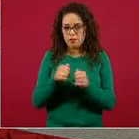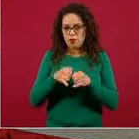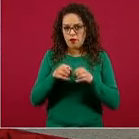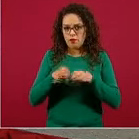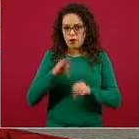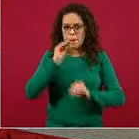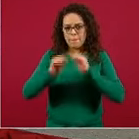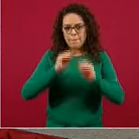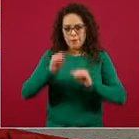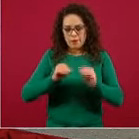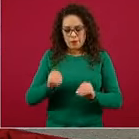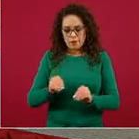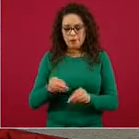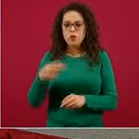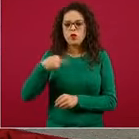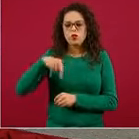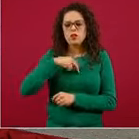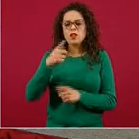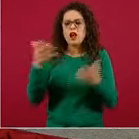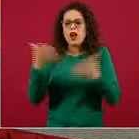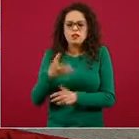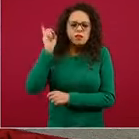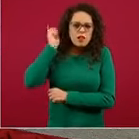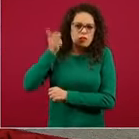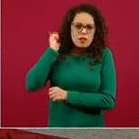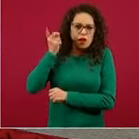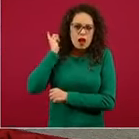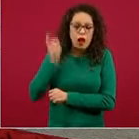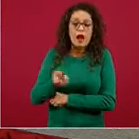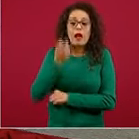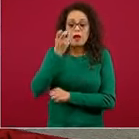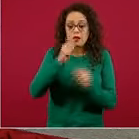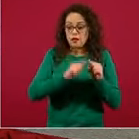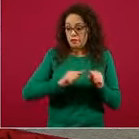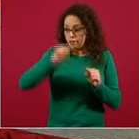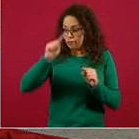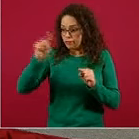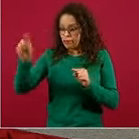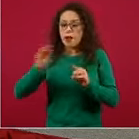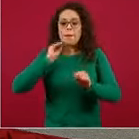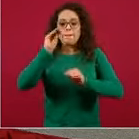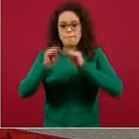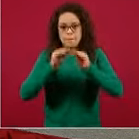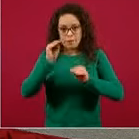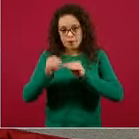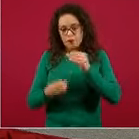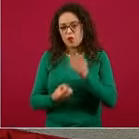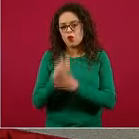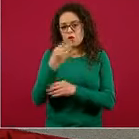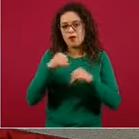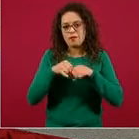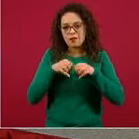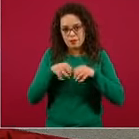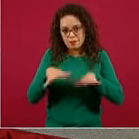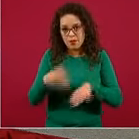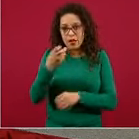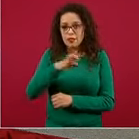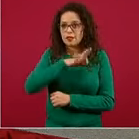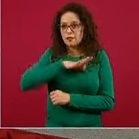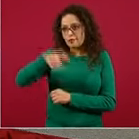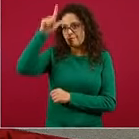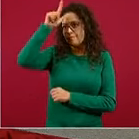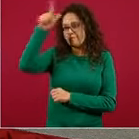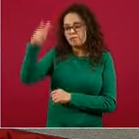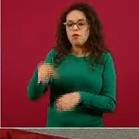hacemos todos los días es que actualizamos entonces la curva precisamente de estos casos, y nos permite ver cuál es